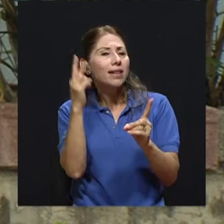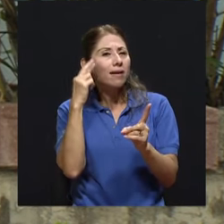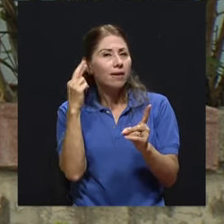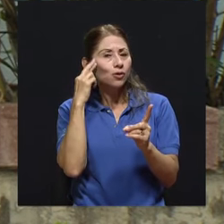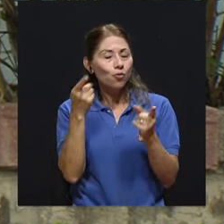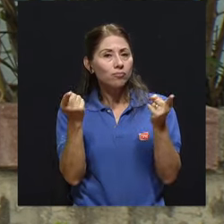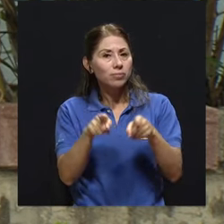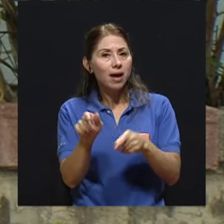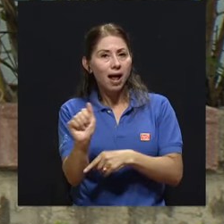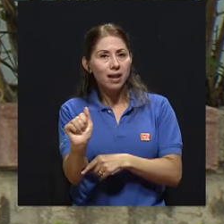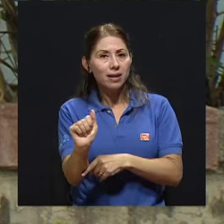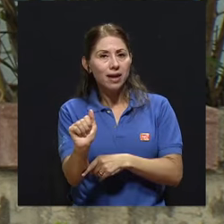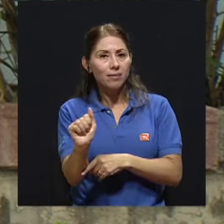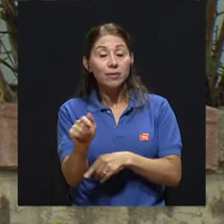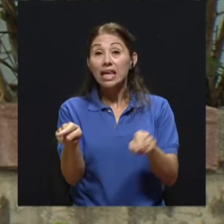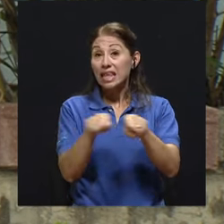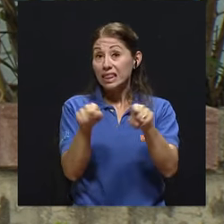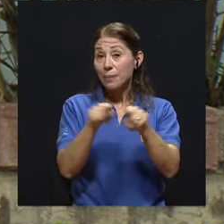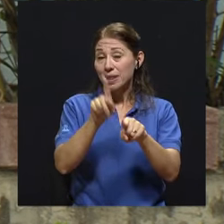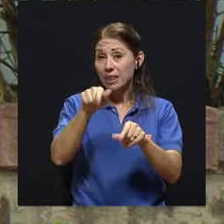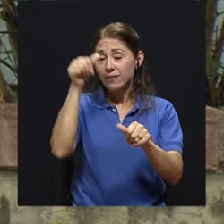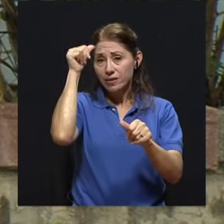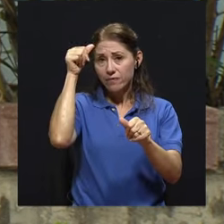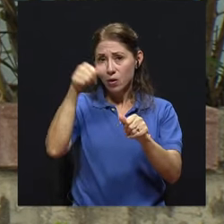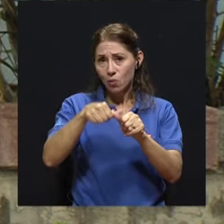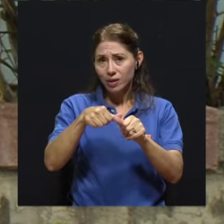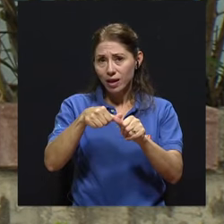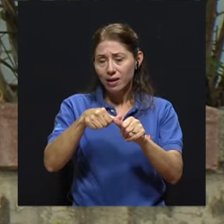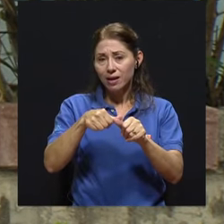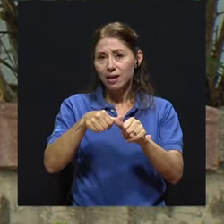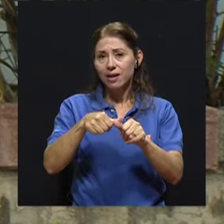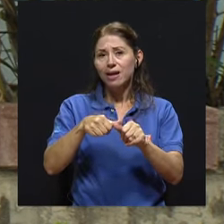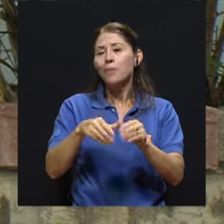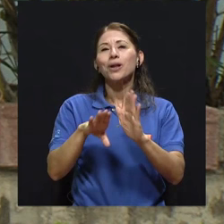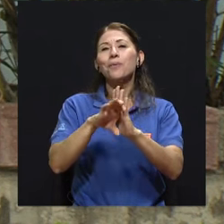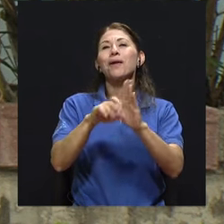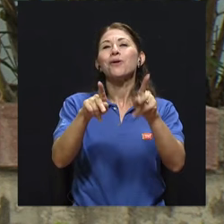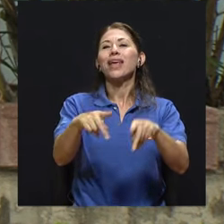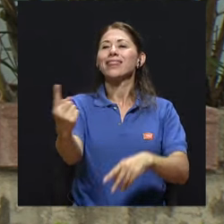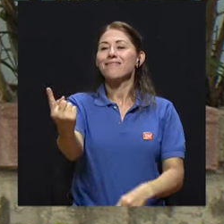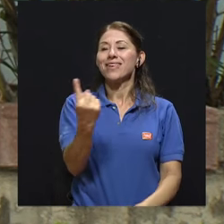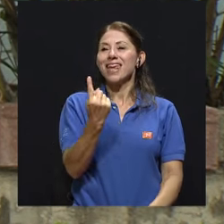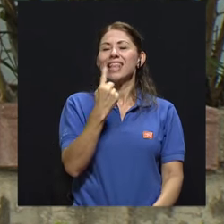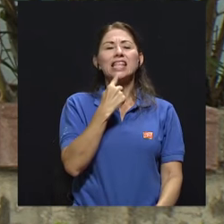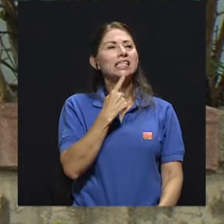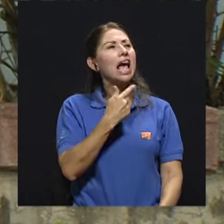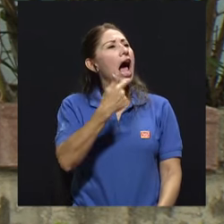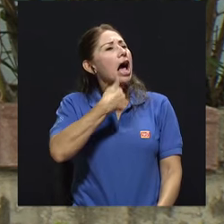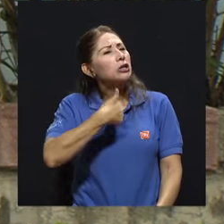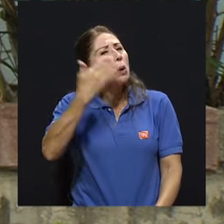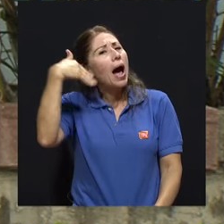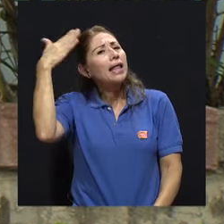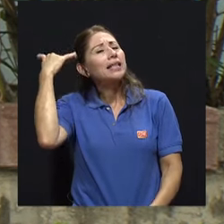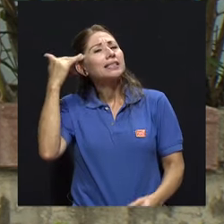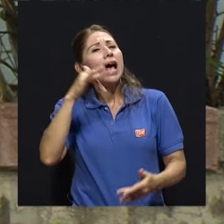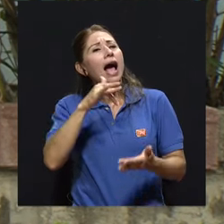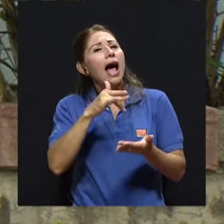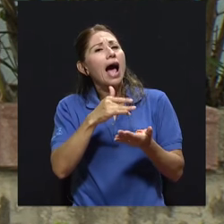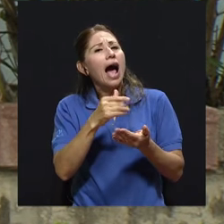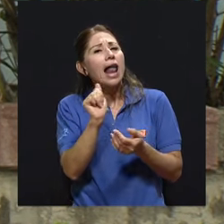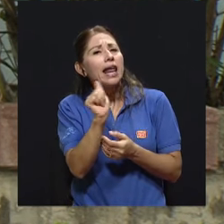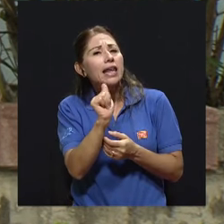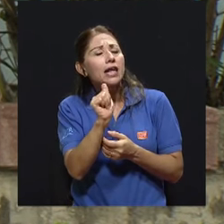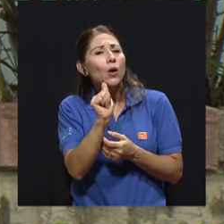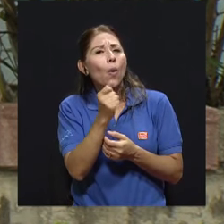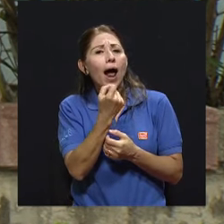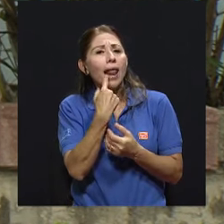Y recordar, porque eso pasa muy a menudo, que la gente llega y le dice a uno, yo fui alérgico a la penicilina, pero cuando estaba